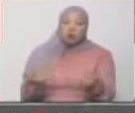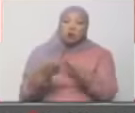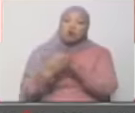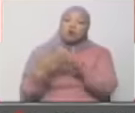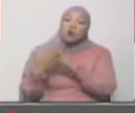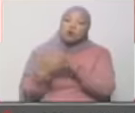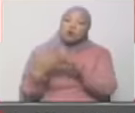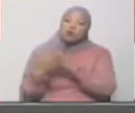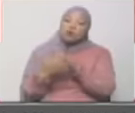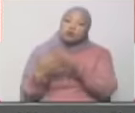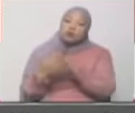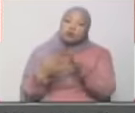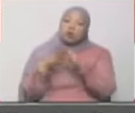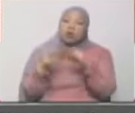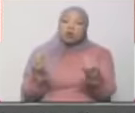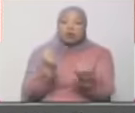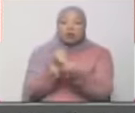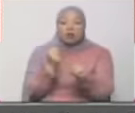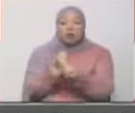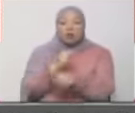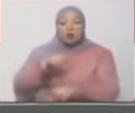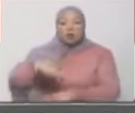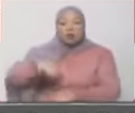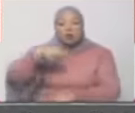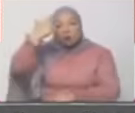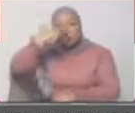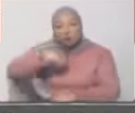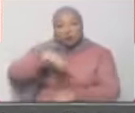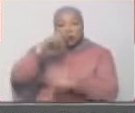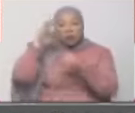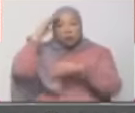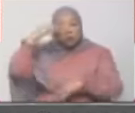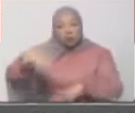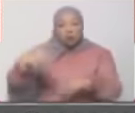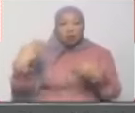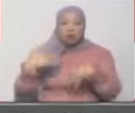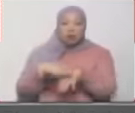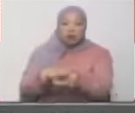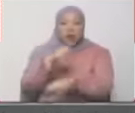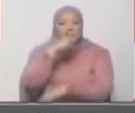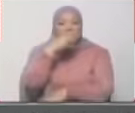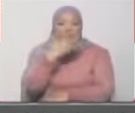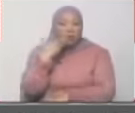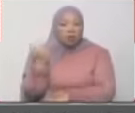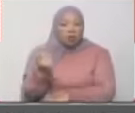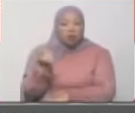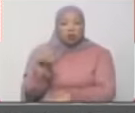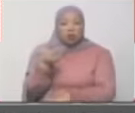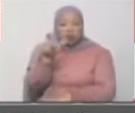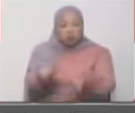soluciones para que nuestro personal militar se encuentre en las mejores condiciones.